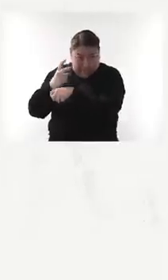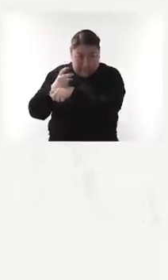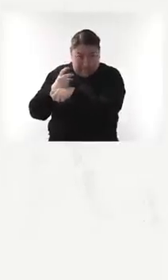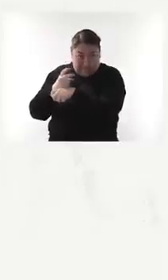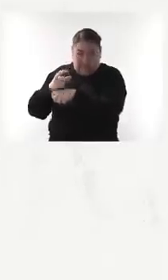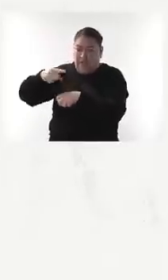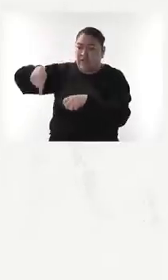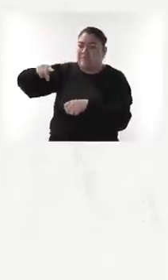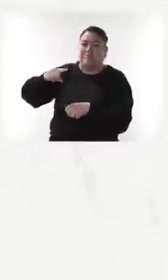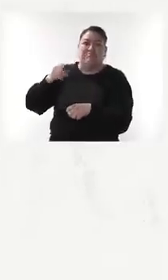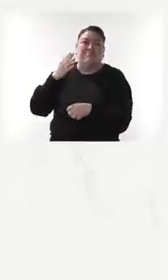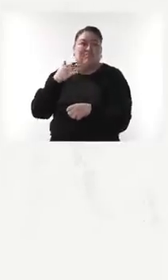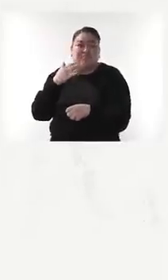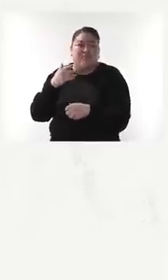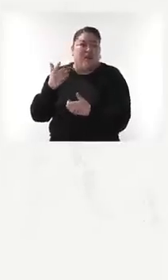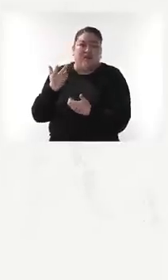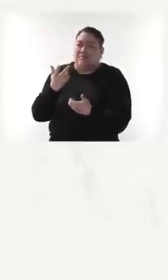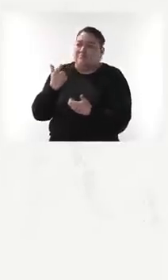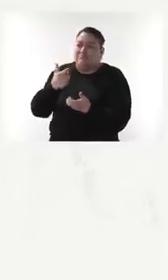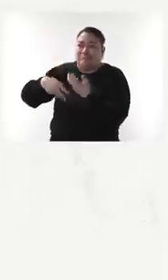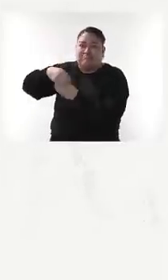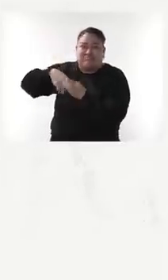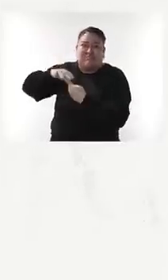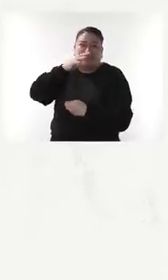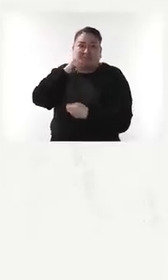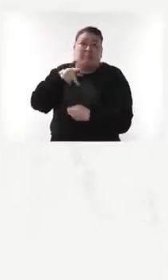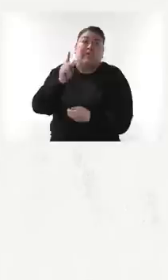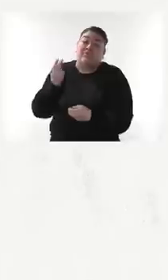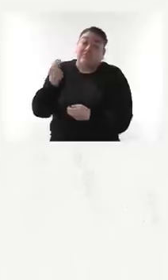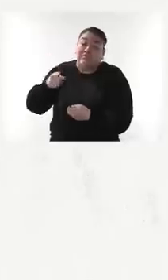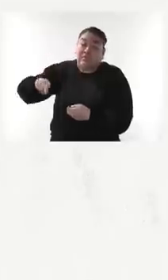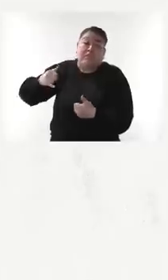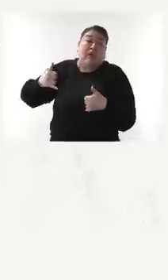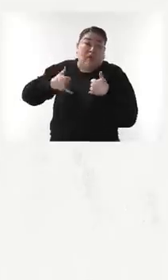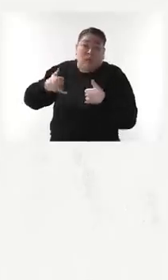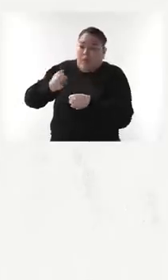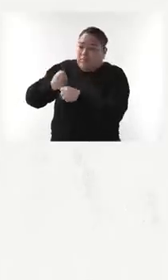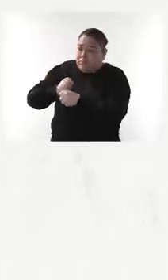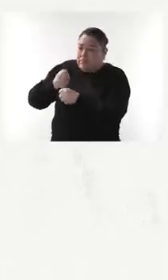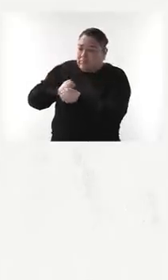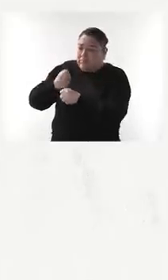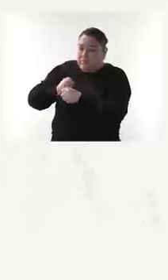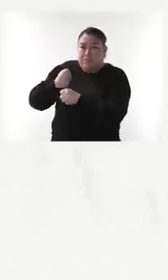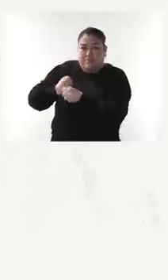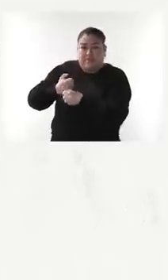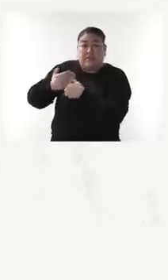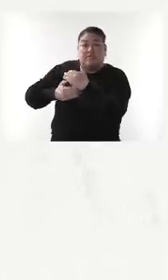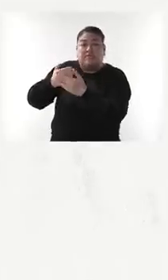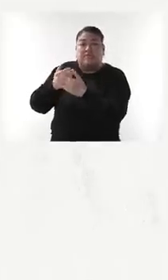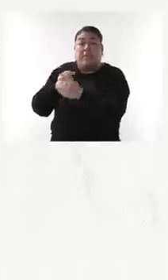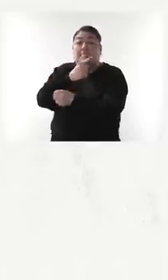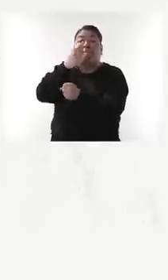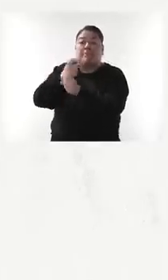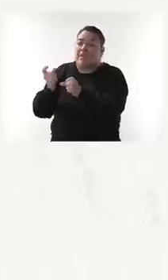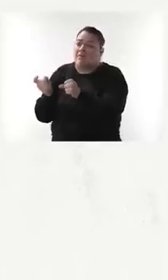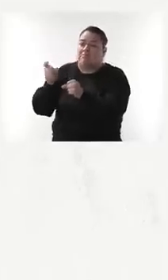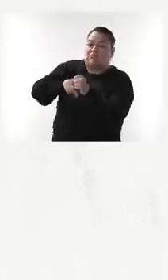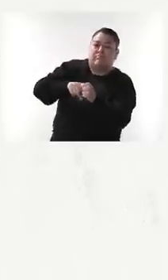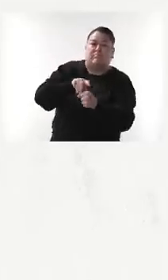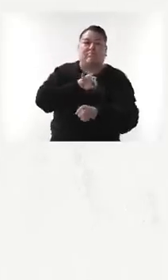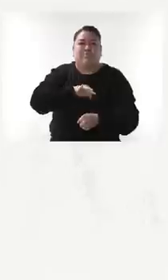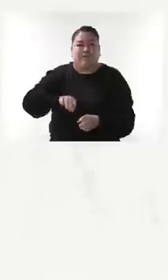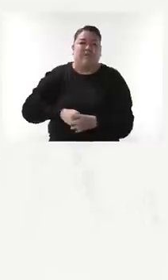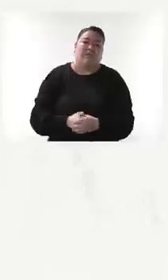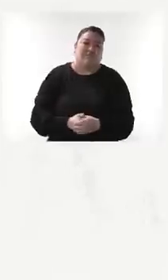segundas divisiones en el mundo son necesarias para el desarrollo de los jóvenes, para el desarrollo de la competencia. Por eso